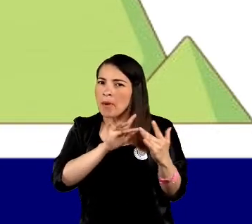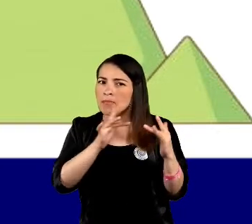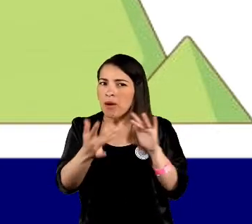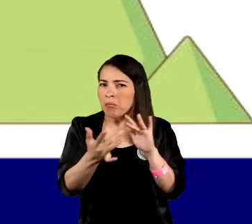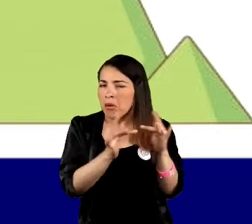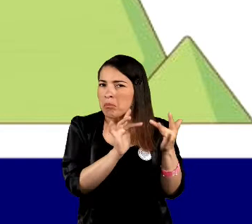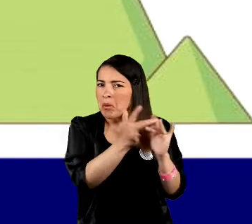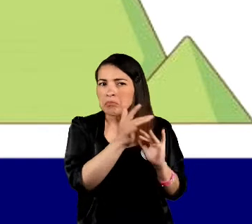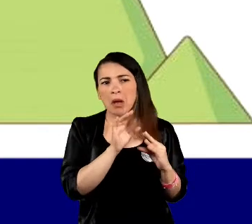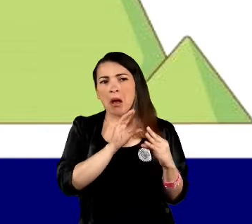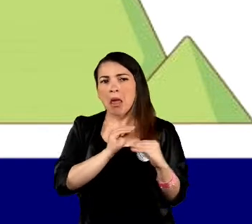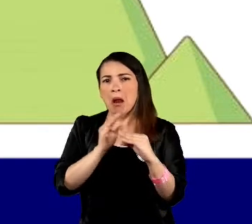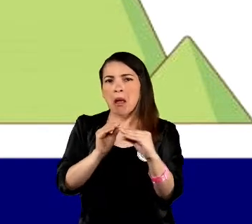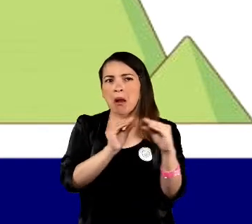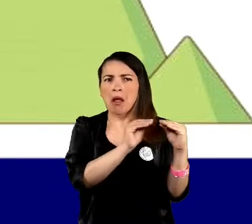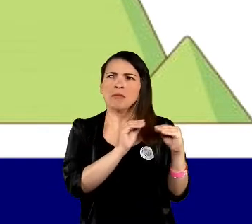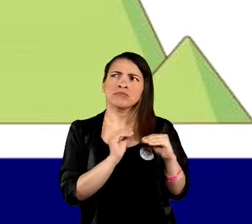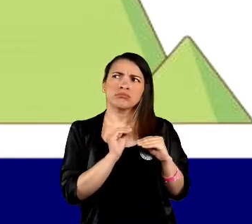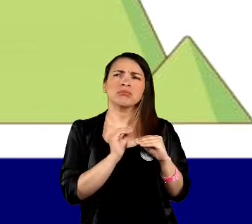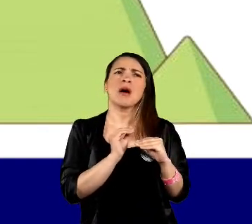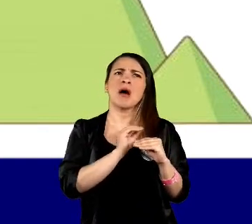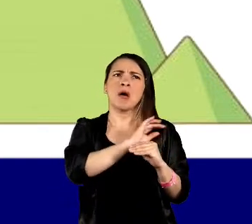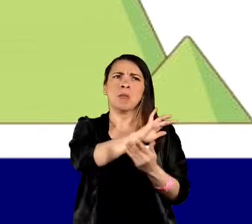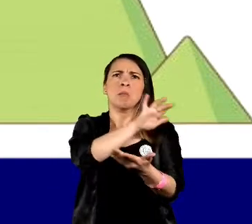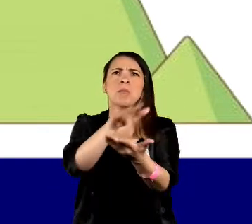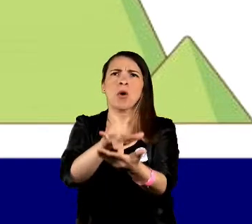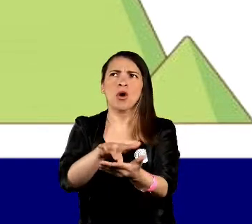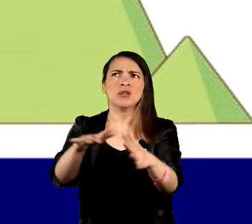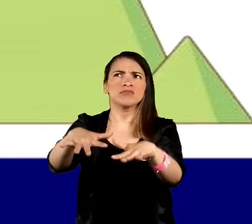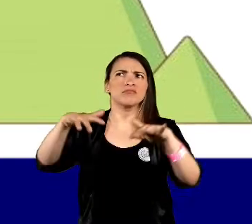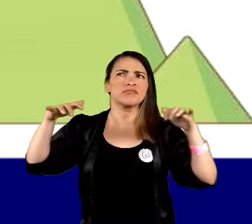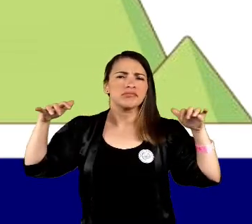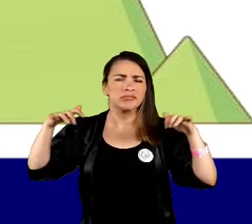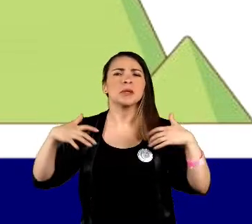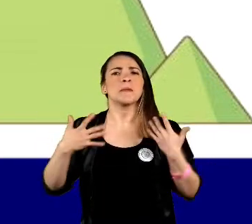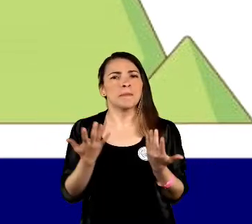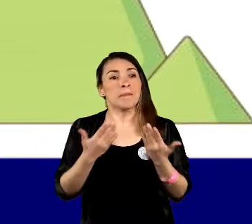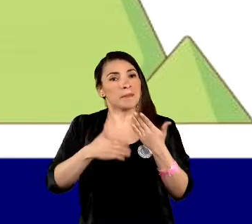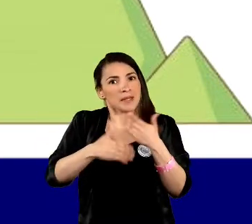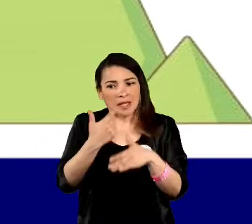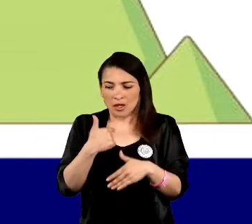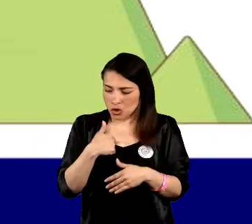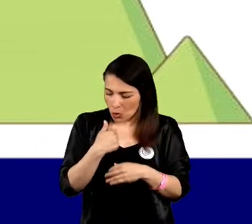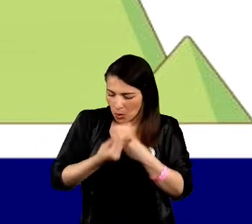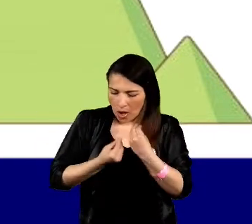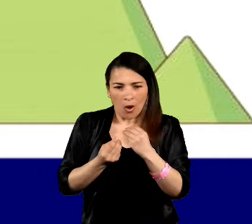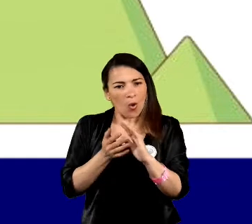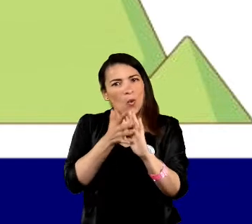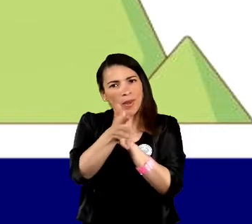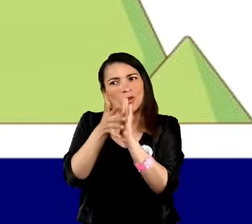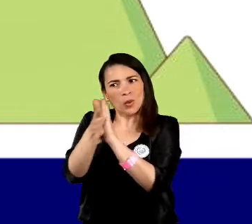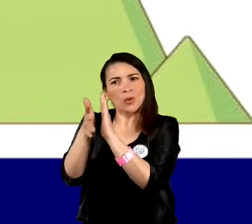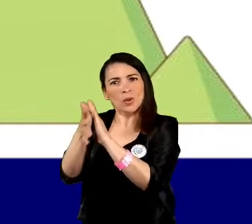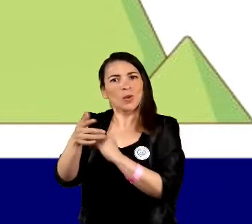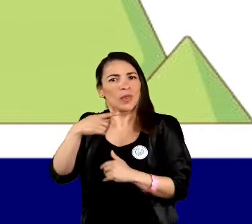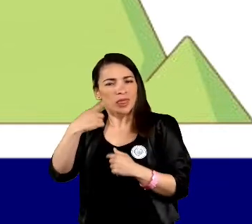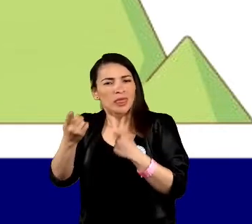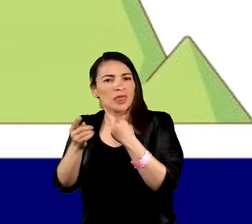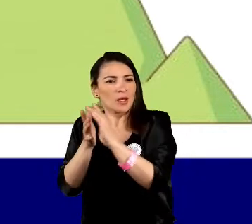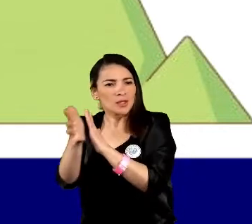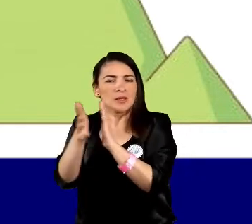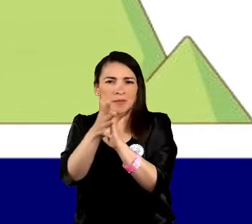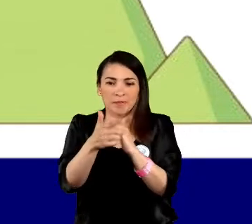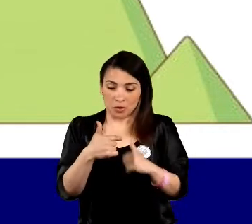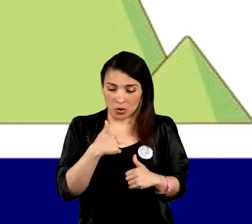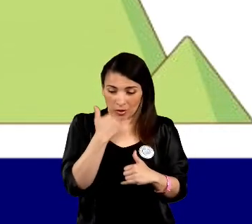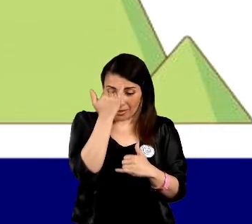tener charla a expresar a estar en eventos empezar a comunicar lo que están haciendo Porque cuando uno